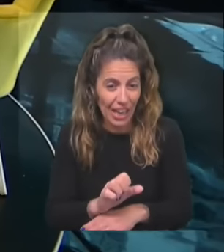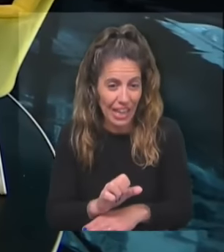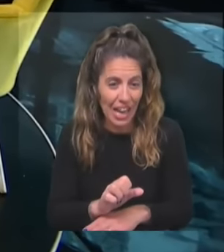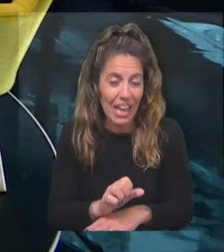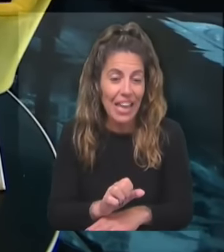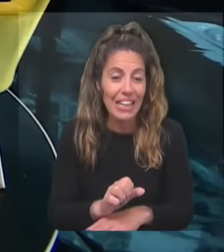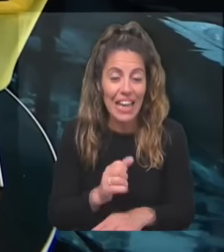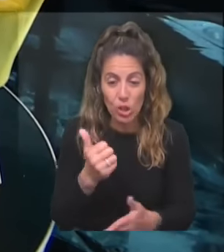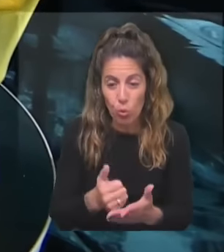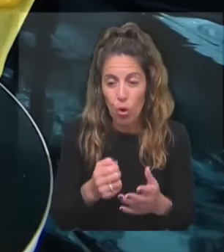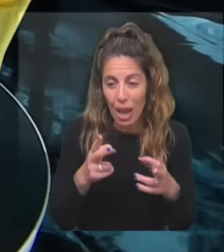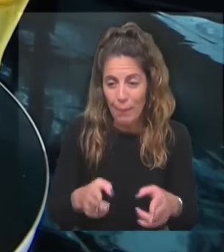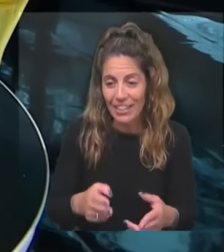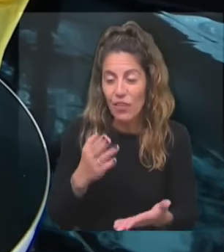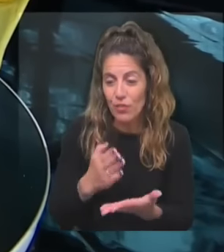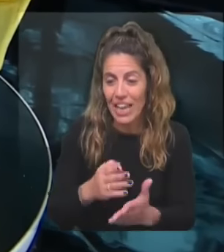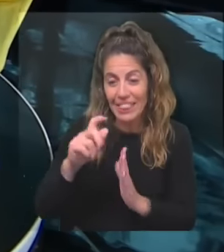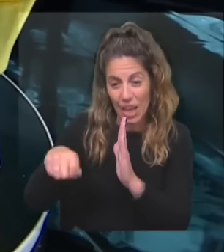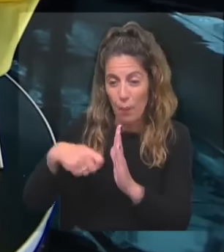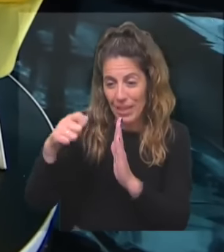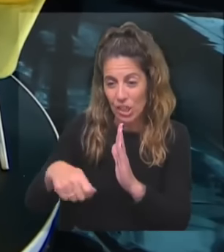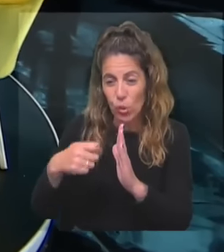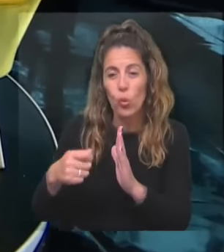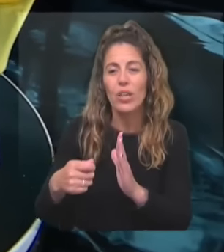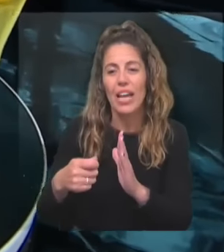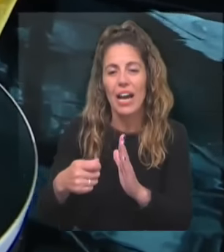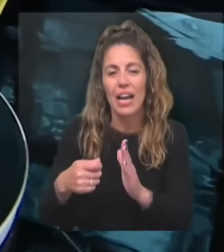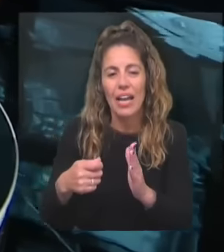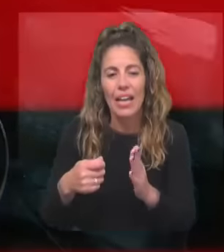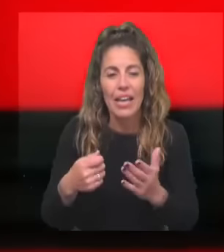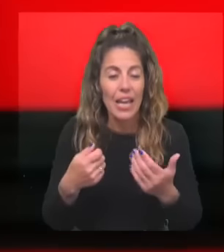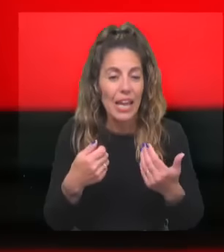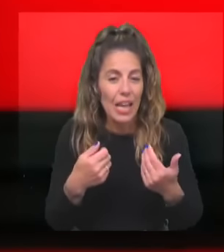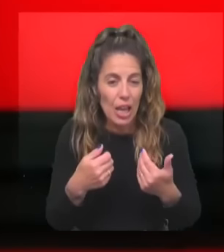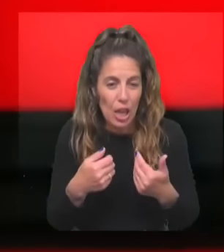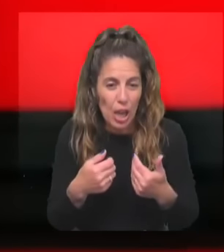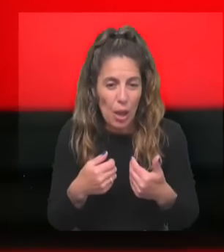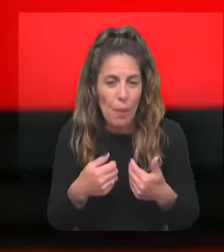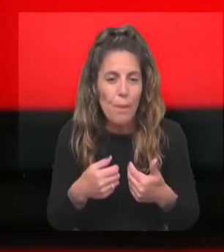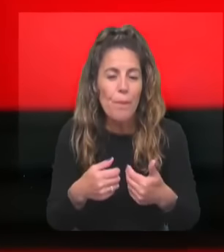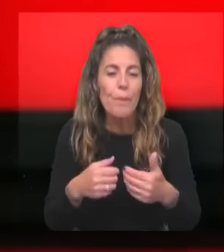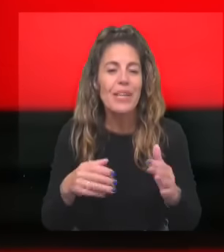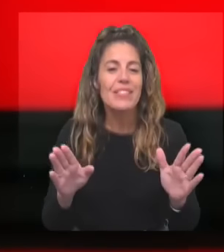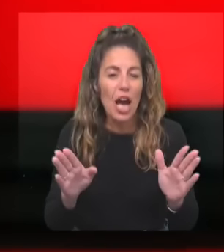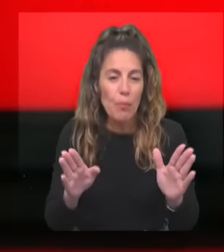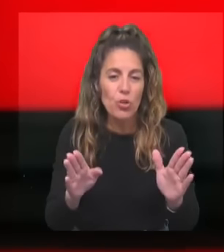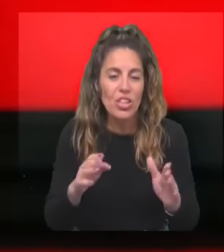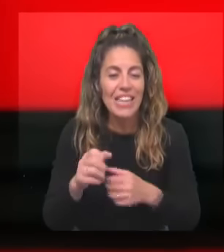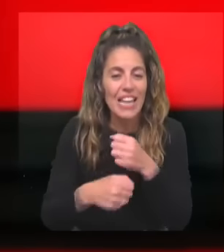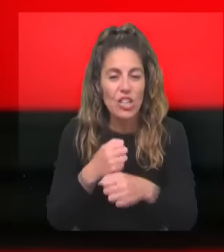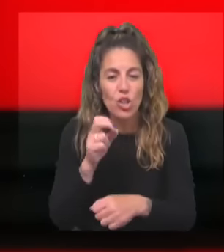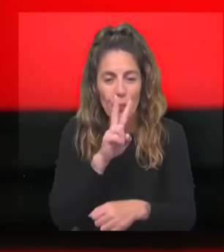final de la película. Como dije, el proyecto empezó en 2017, pero con Carla empezamos ya en el 2022 a trabajar